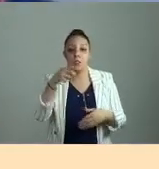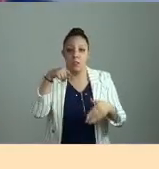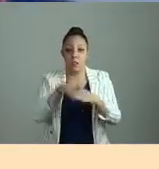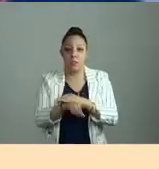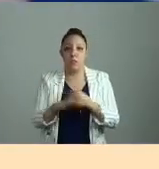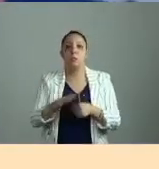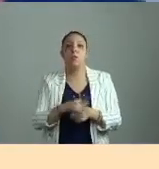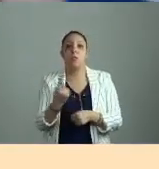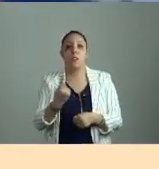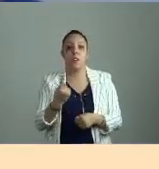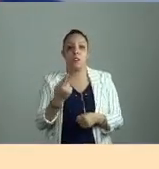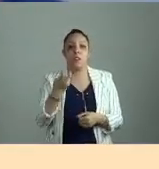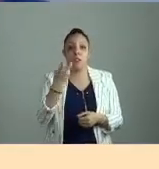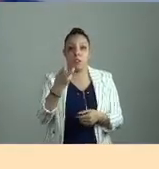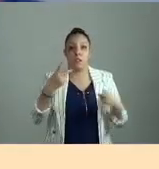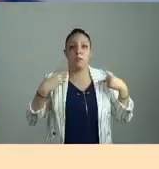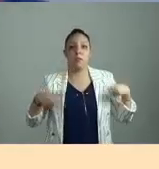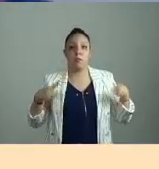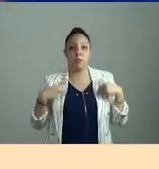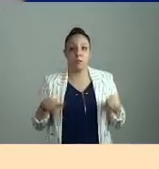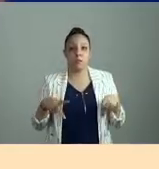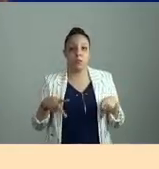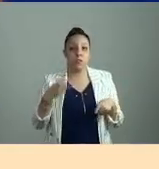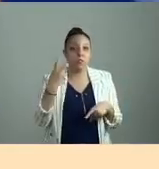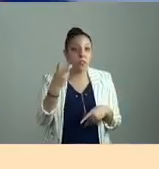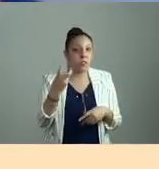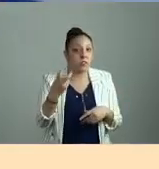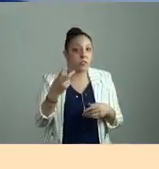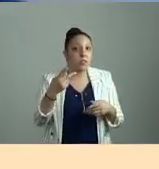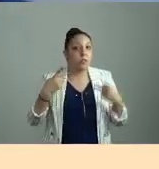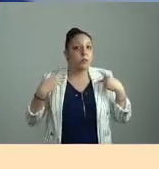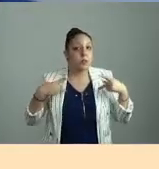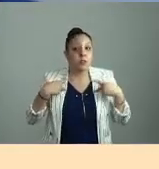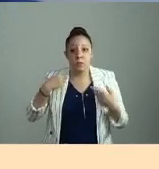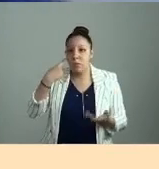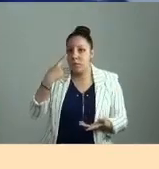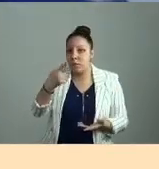la gente no emigra al contrario